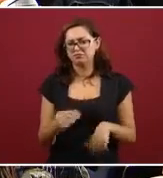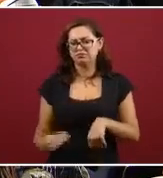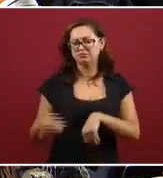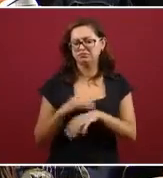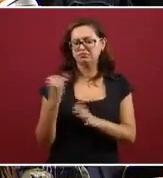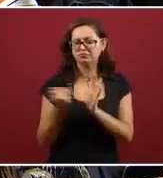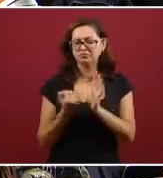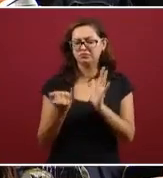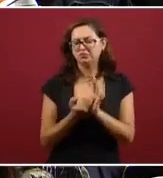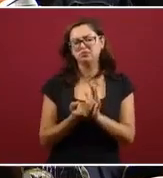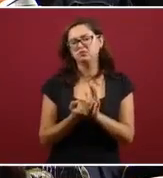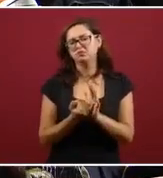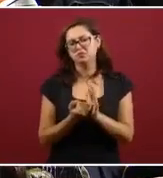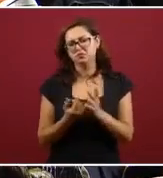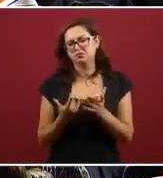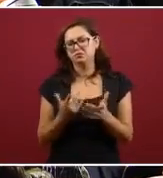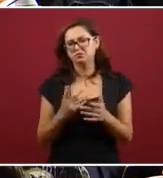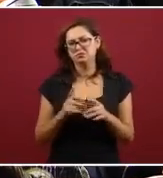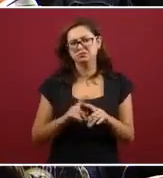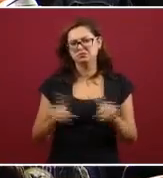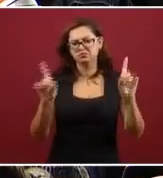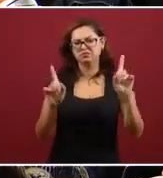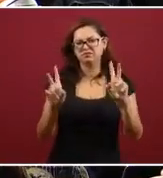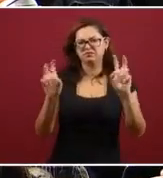ellos van a explicarlo bien.